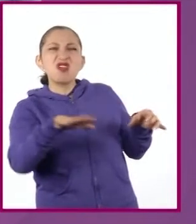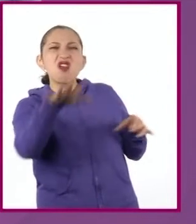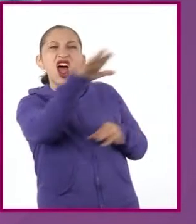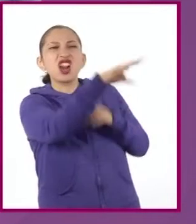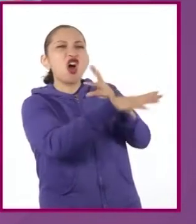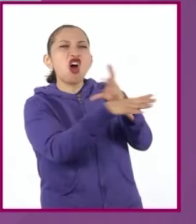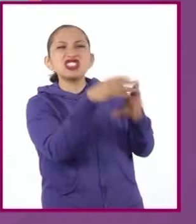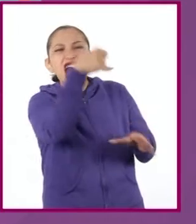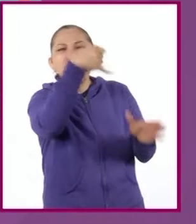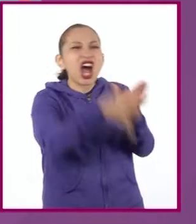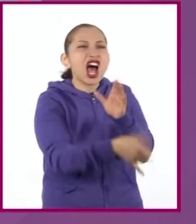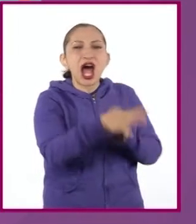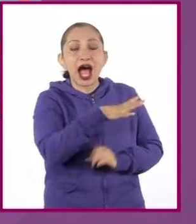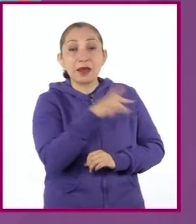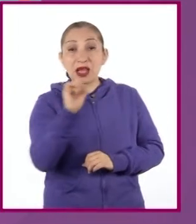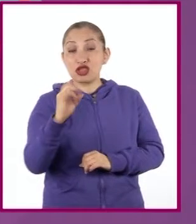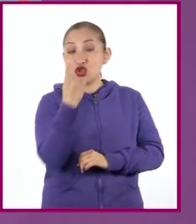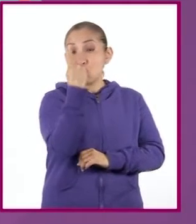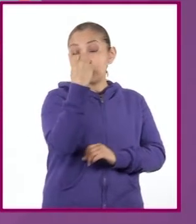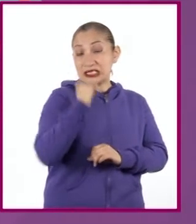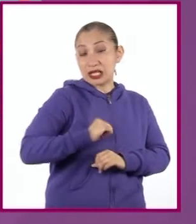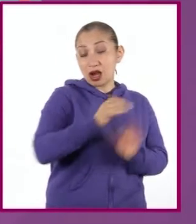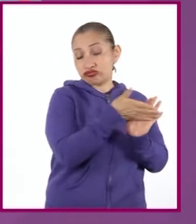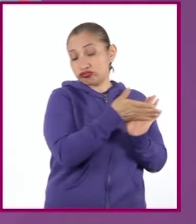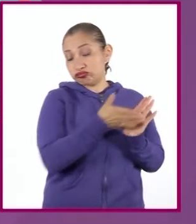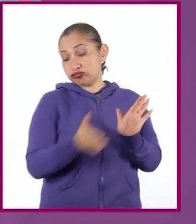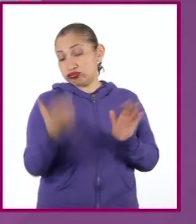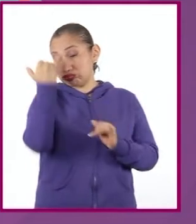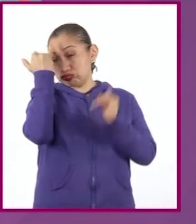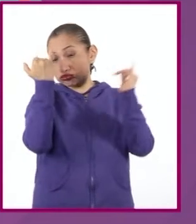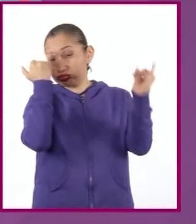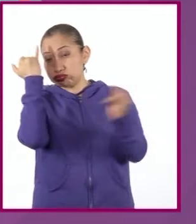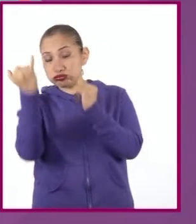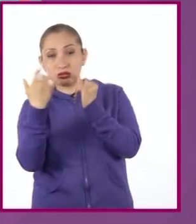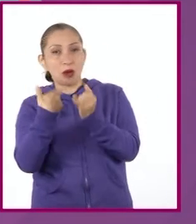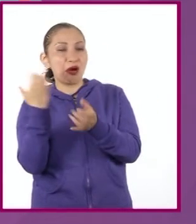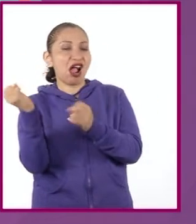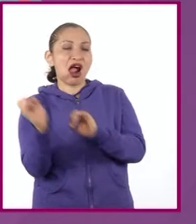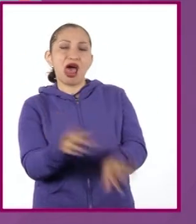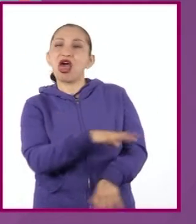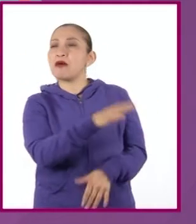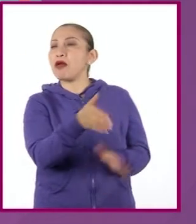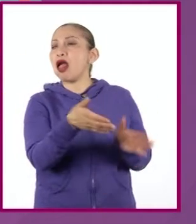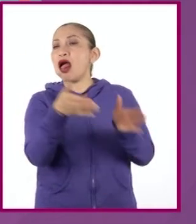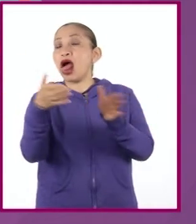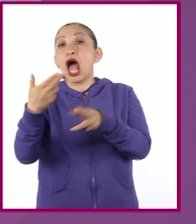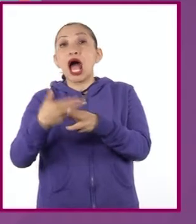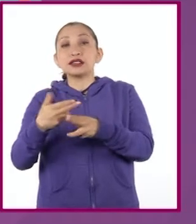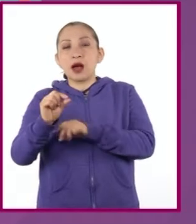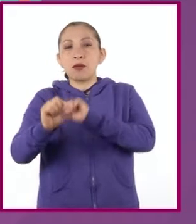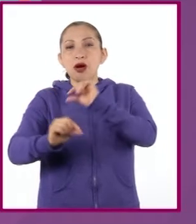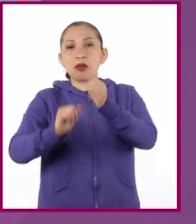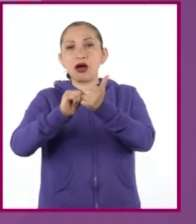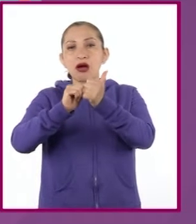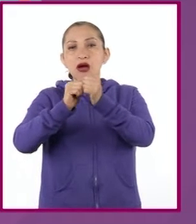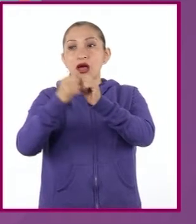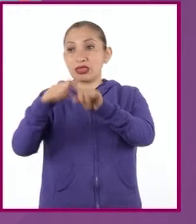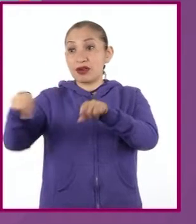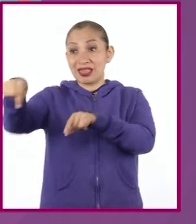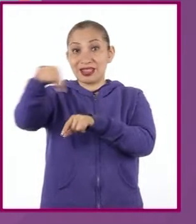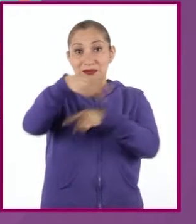la materia. Durante 21 siglos, estas reflexiones fueron prácticamente abandonadas, hasta que gradualmente,